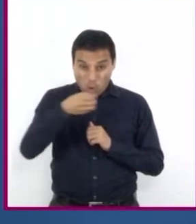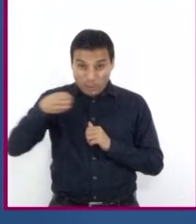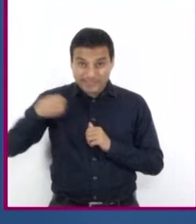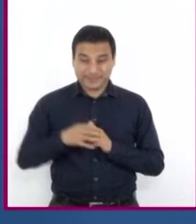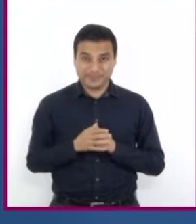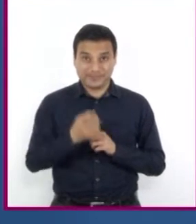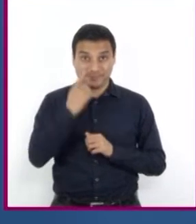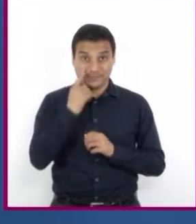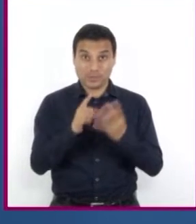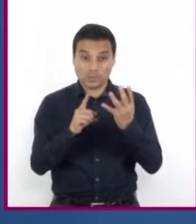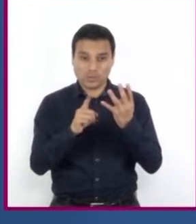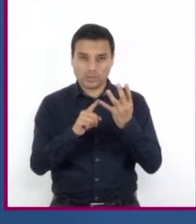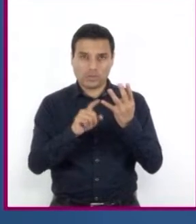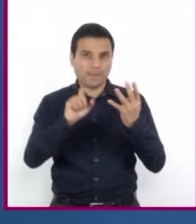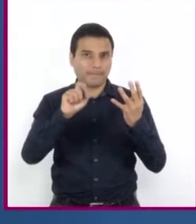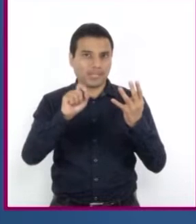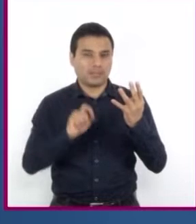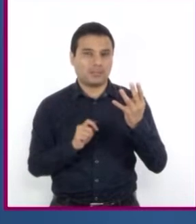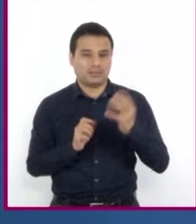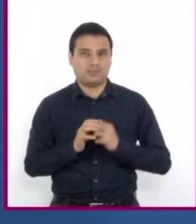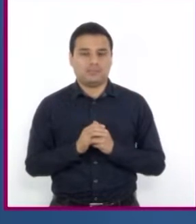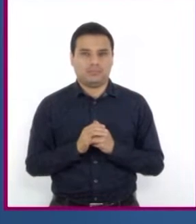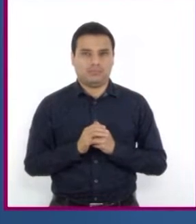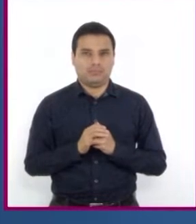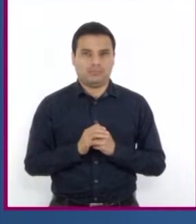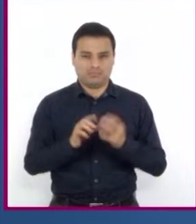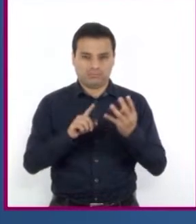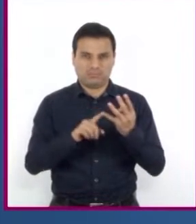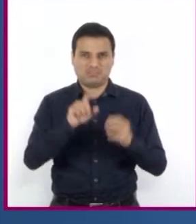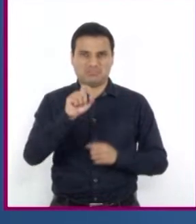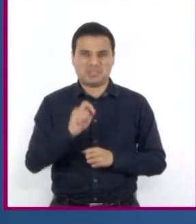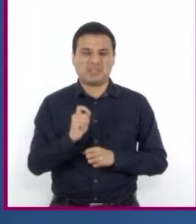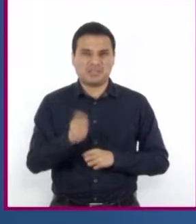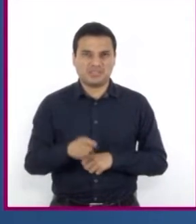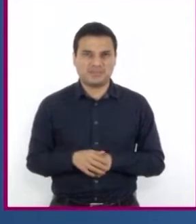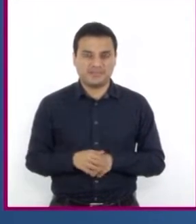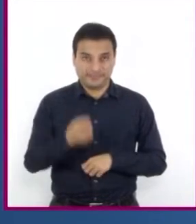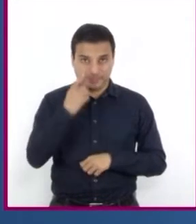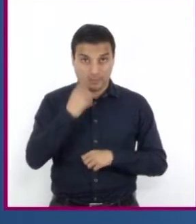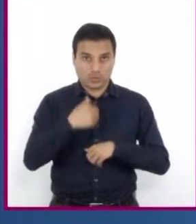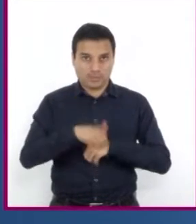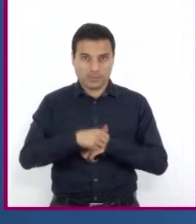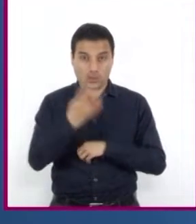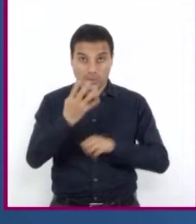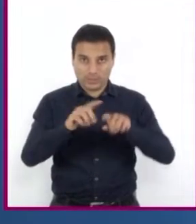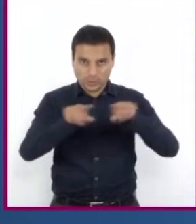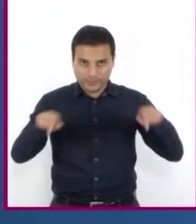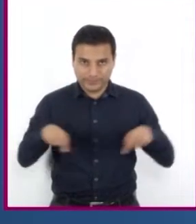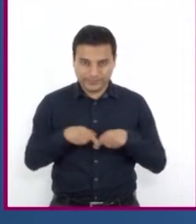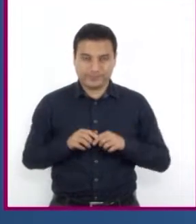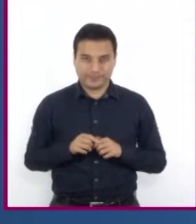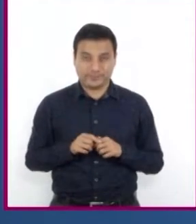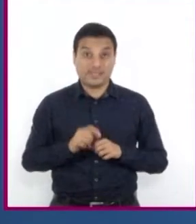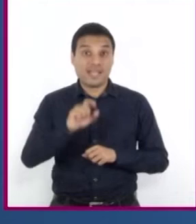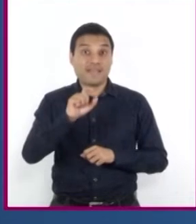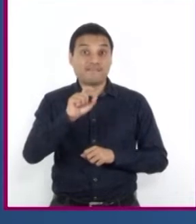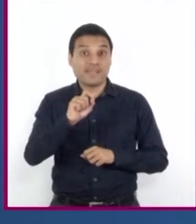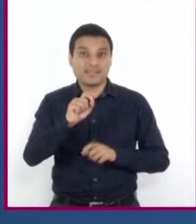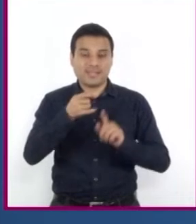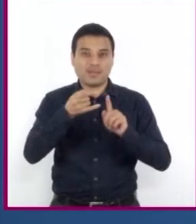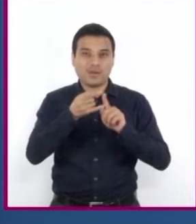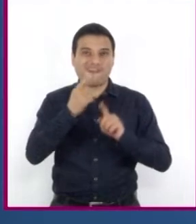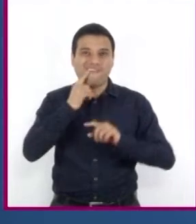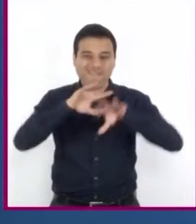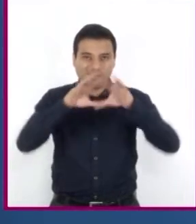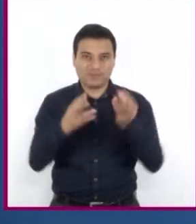cuarto término, que es 20. Esto se interpreta como el estanque 4 tiene un total de 20 losetas, es